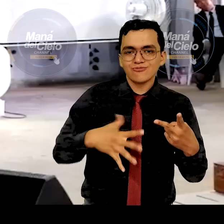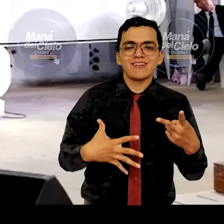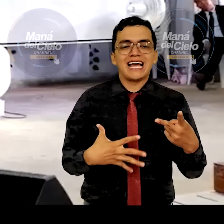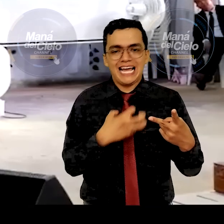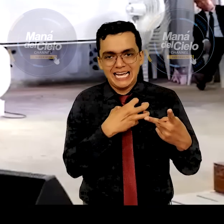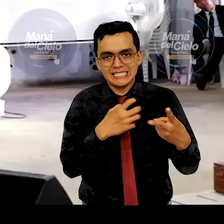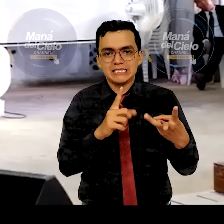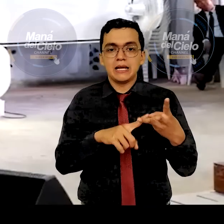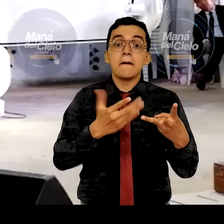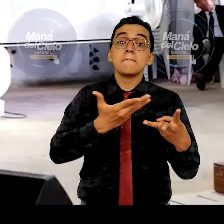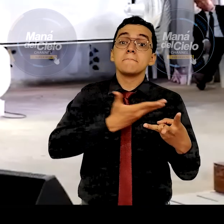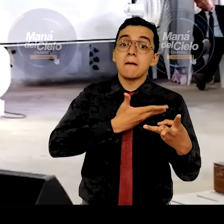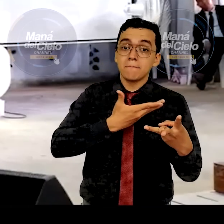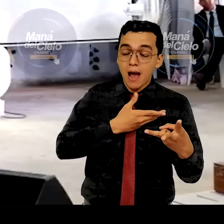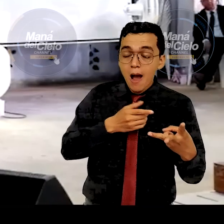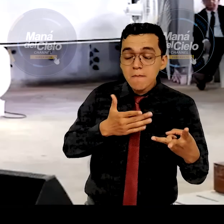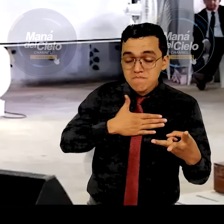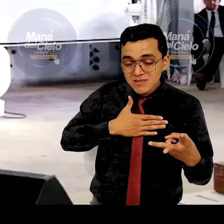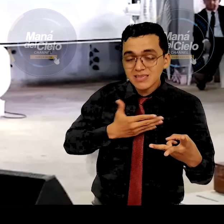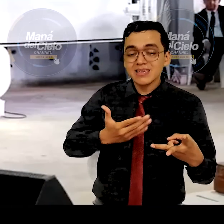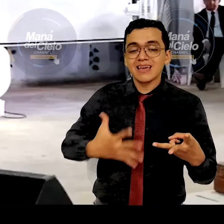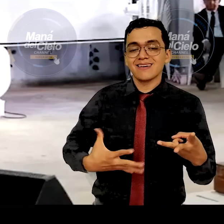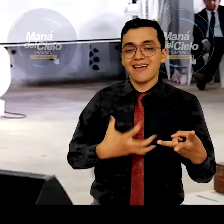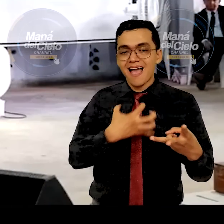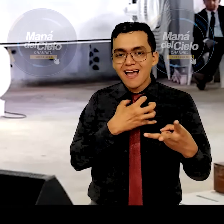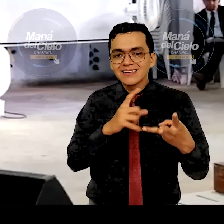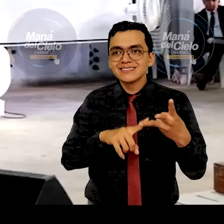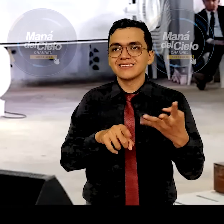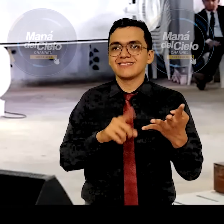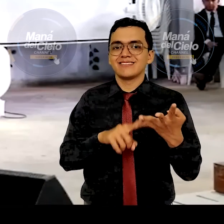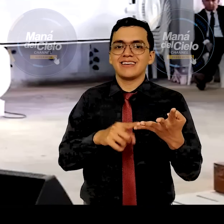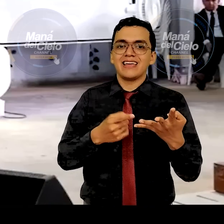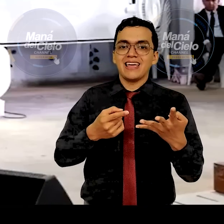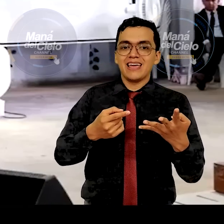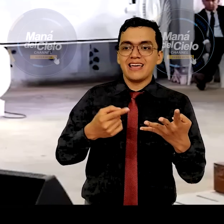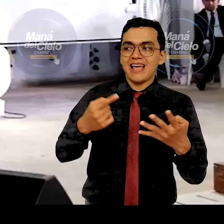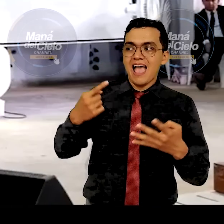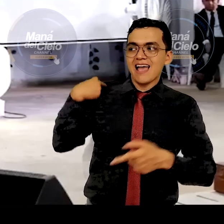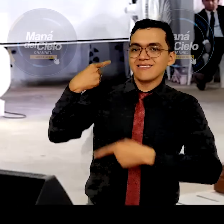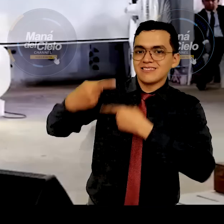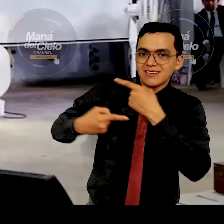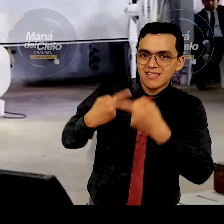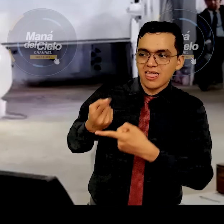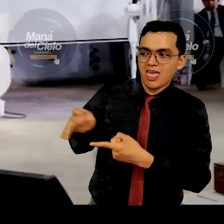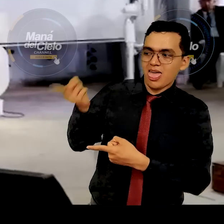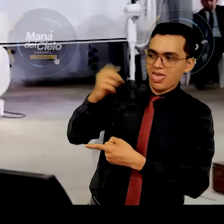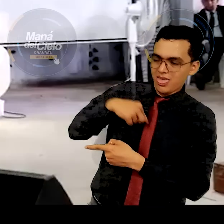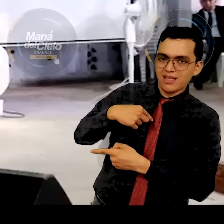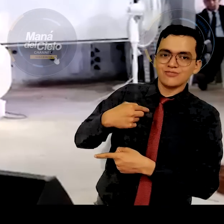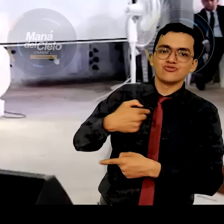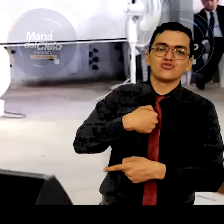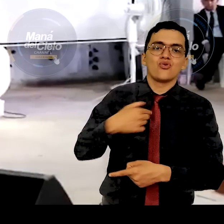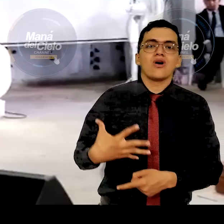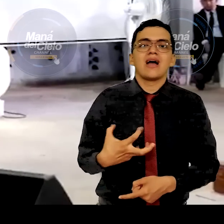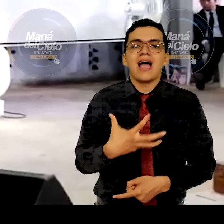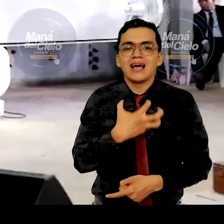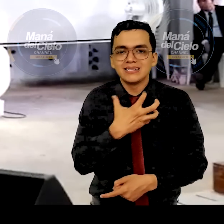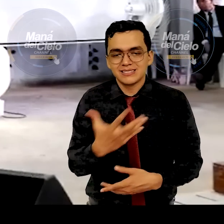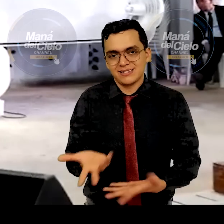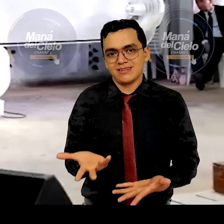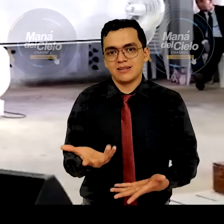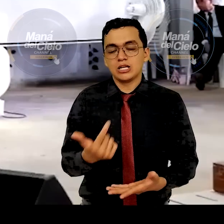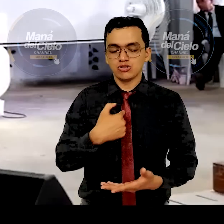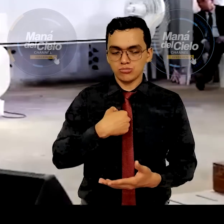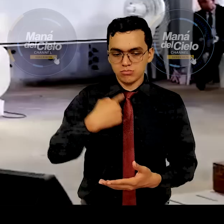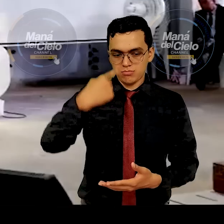En mi familia ha habido varios, gente con cáncer. Yo dije, mis hijas están como en un círculo en que el